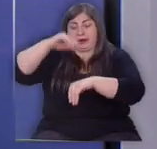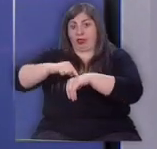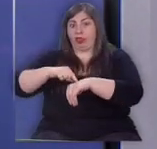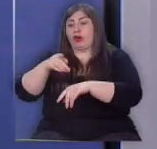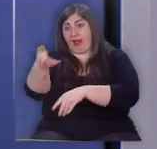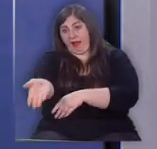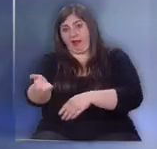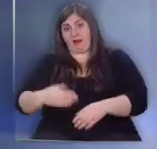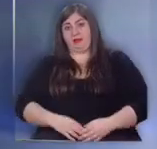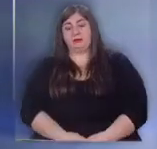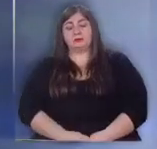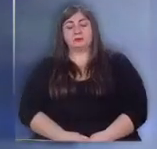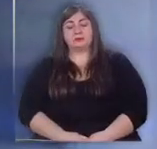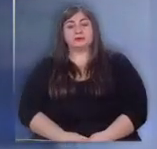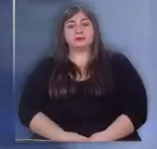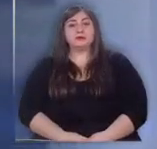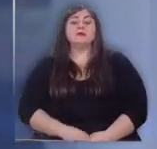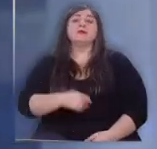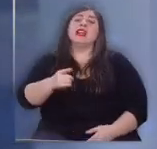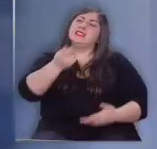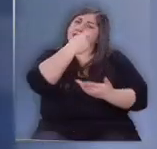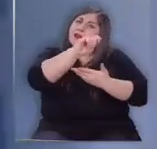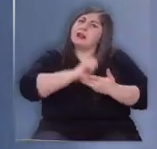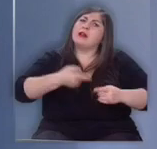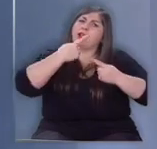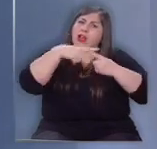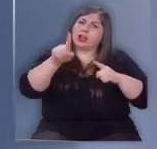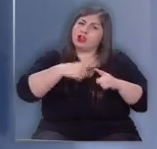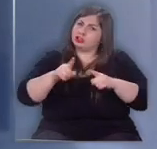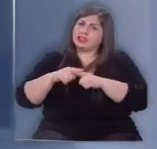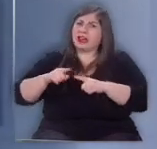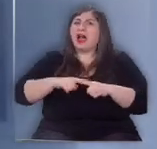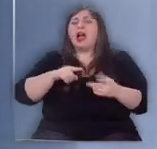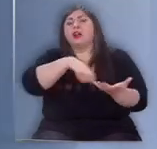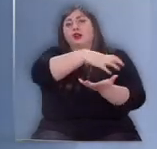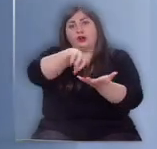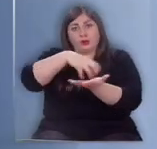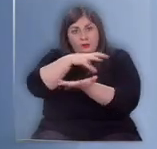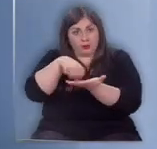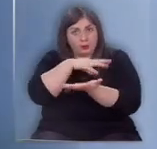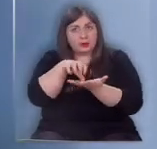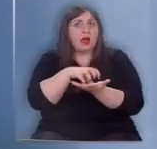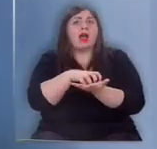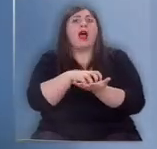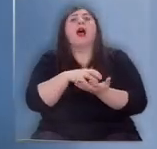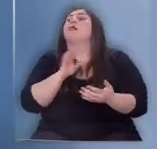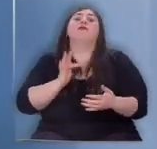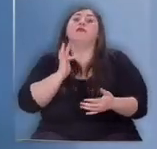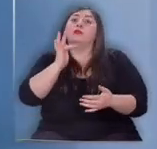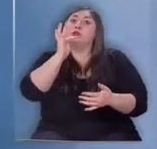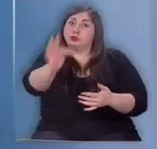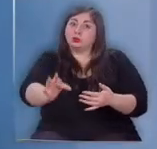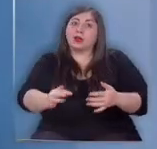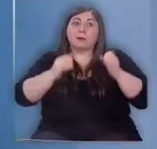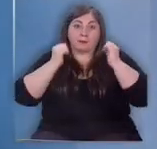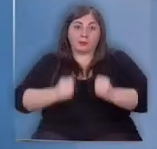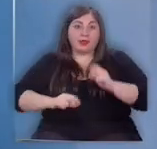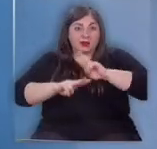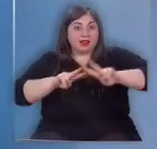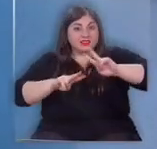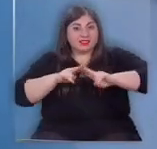realidad. Alcaldesa, ¿se va a evaluar si es que hay otras comunas, aparte de las que están en el país ya en cuarentena, si en las horas futuras pueden hacer cuarentena